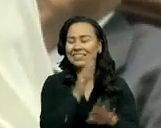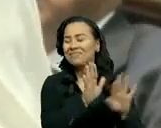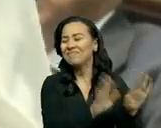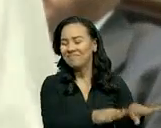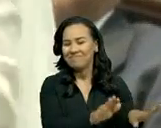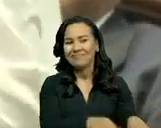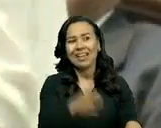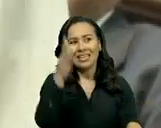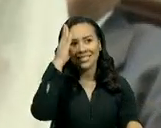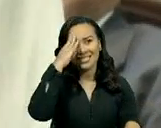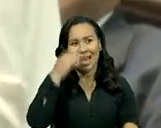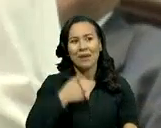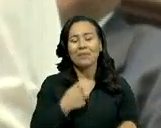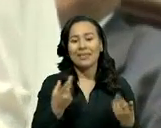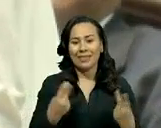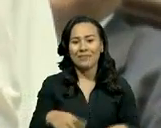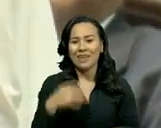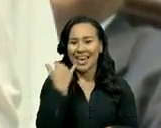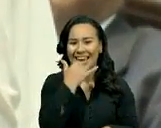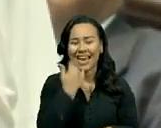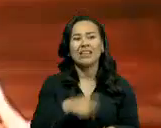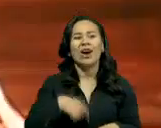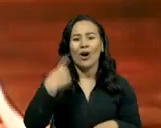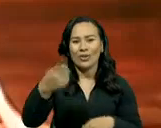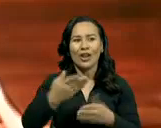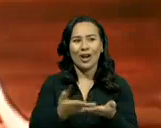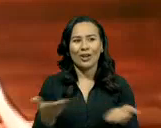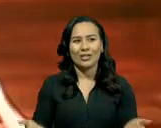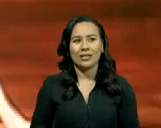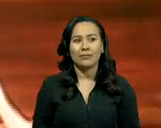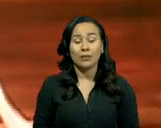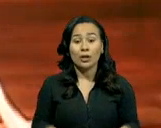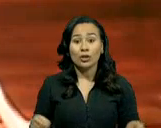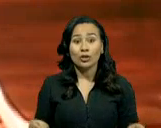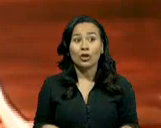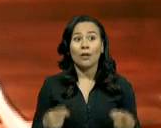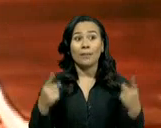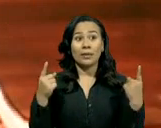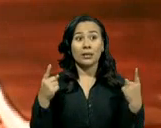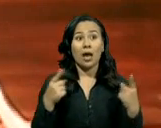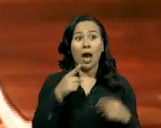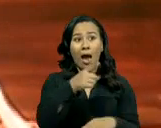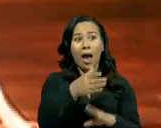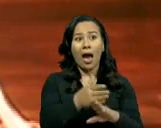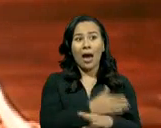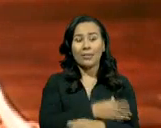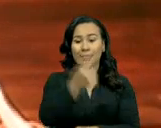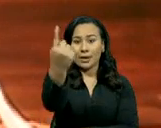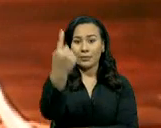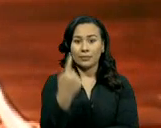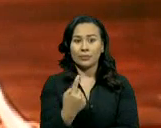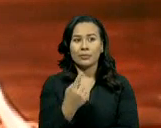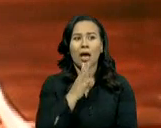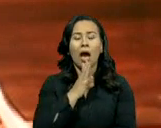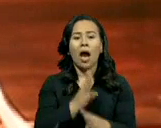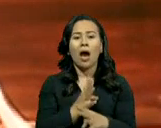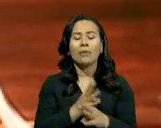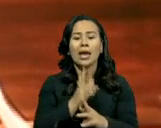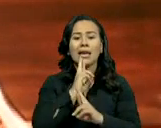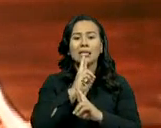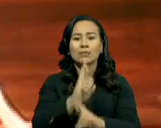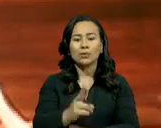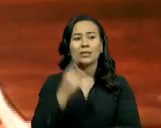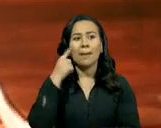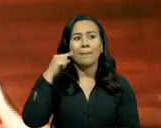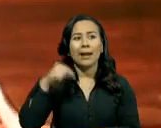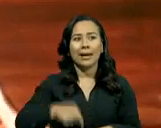que a mí también me da risa muchas otras cosas. Pero sorprendía la intervención de José Serrano, que elevaba a moción una resolución para que en